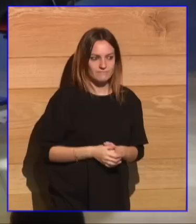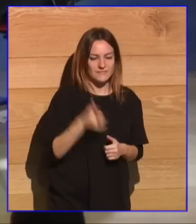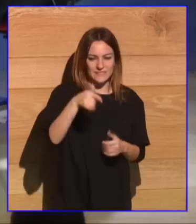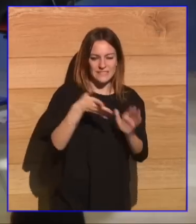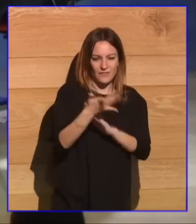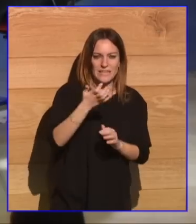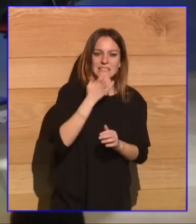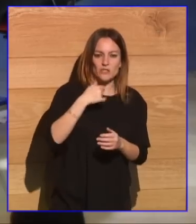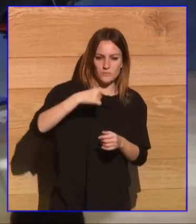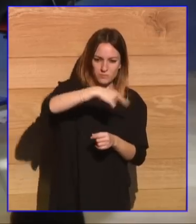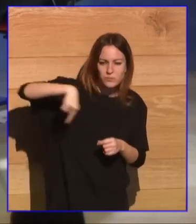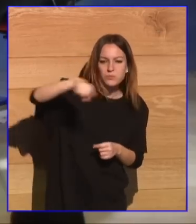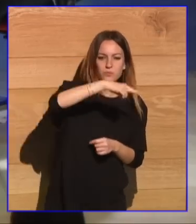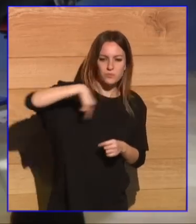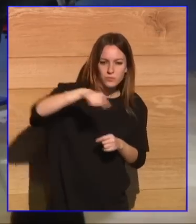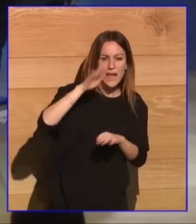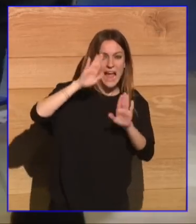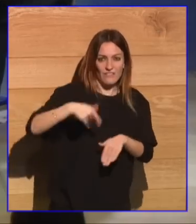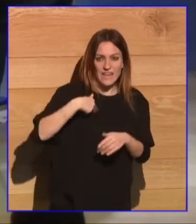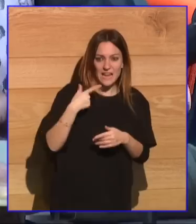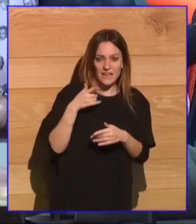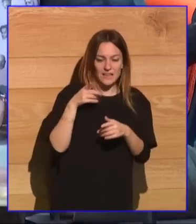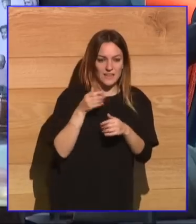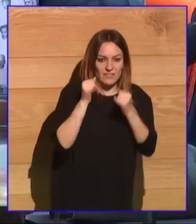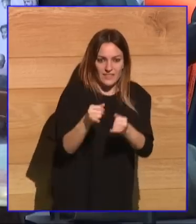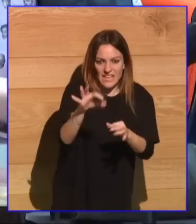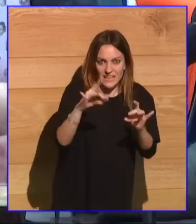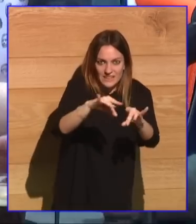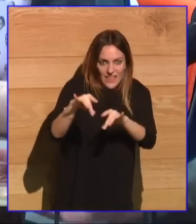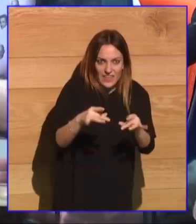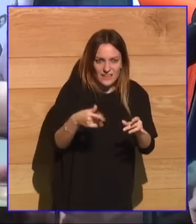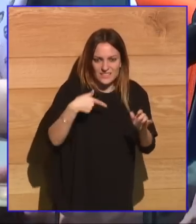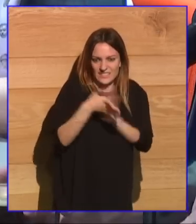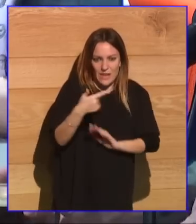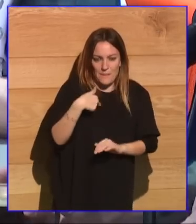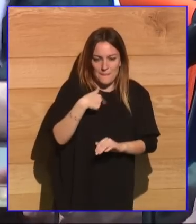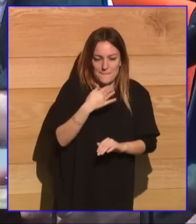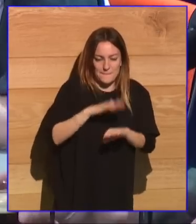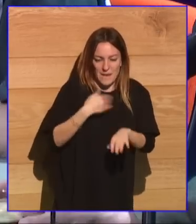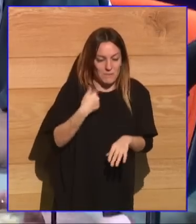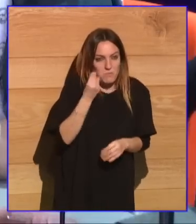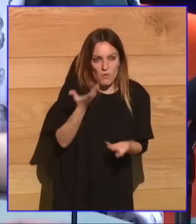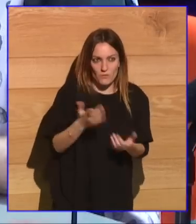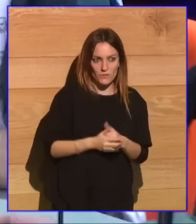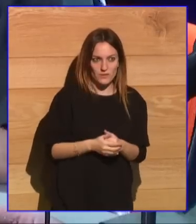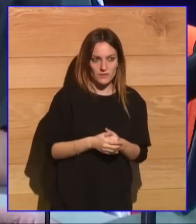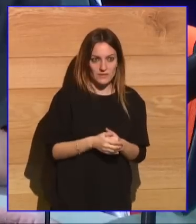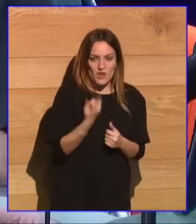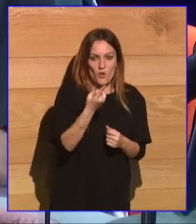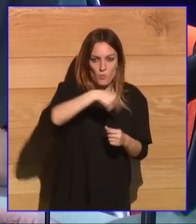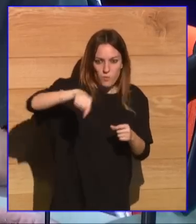sin llegar a ningún sitio me parece ridículo. Porque si trato de llegar... ¿Qué más da dar una vuelta que 100? Pues da una.